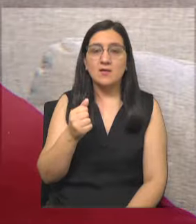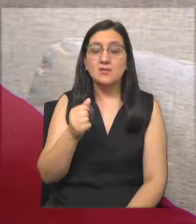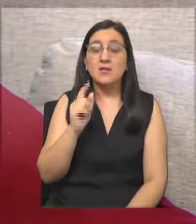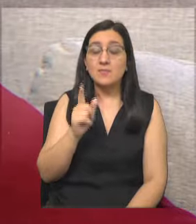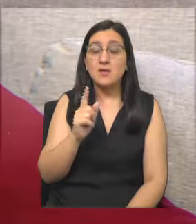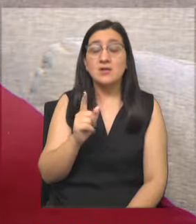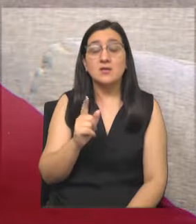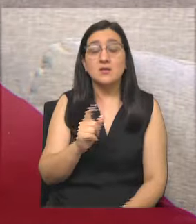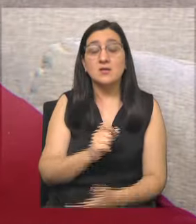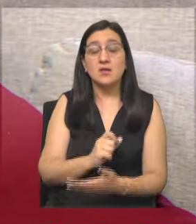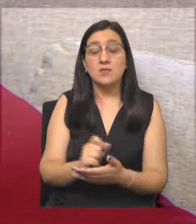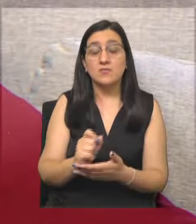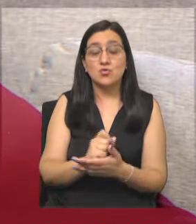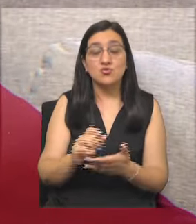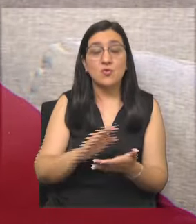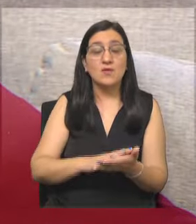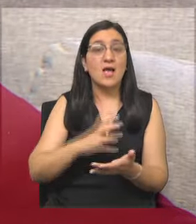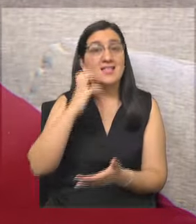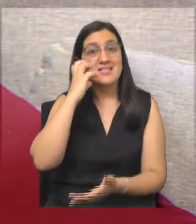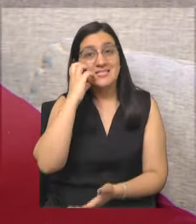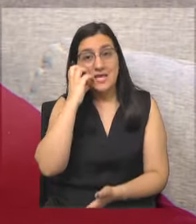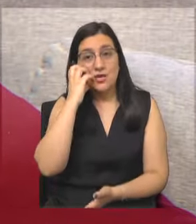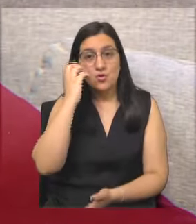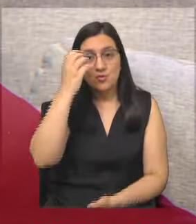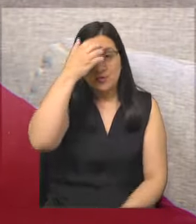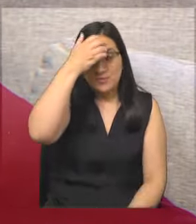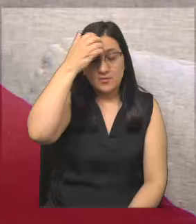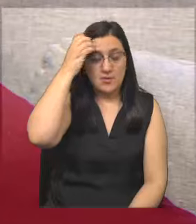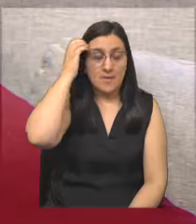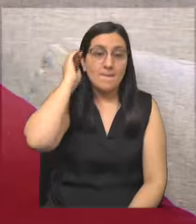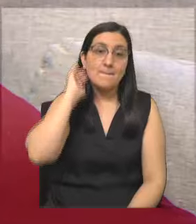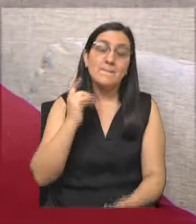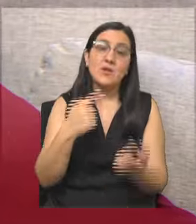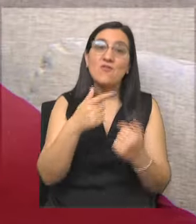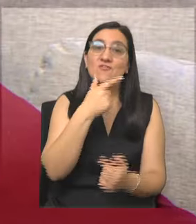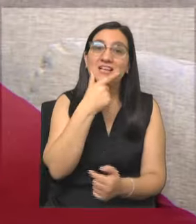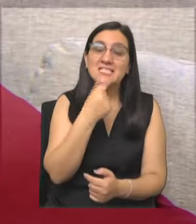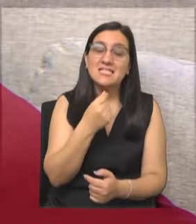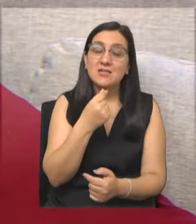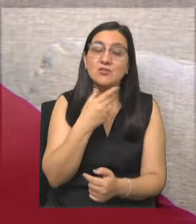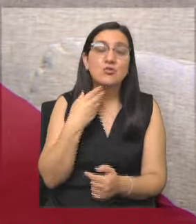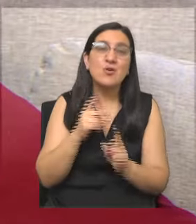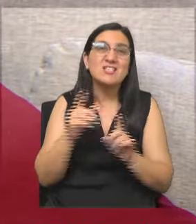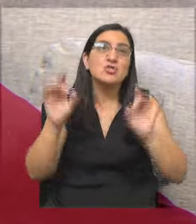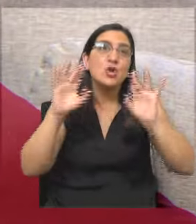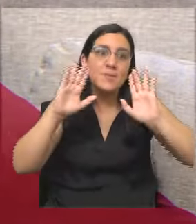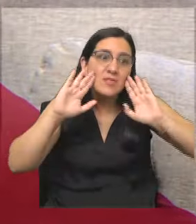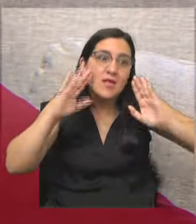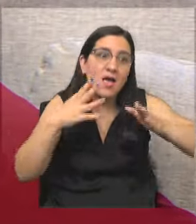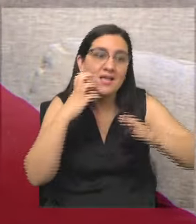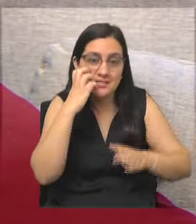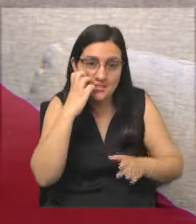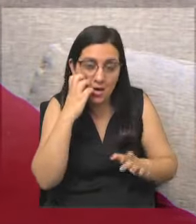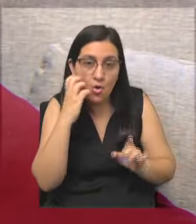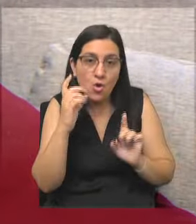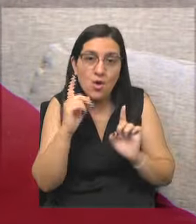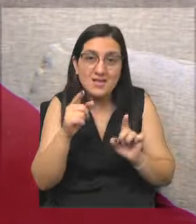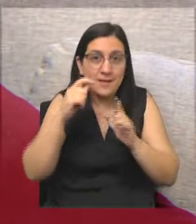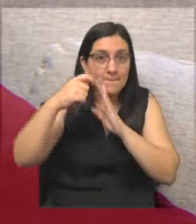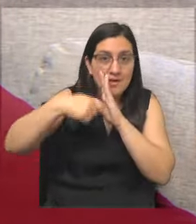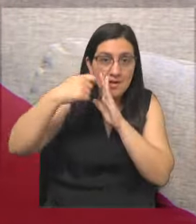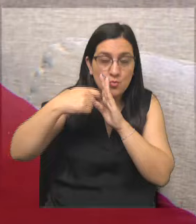está el caso Astesiano. Pero el libro El Facilitador es mucho más que el caso Astesiano. El Facilitador, esta película